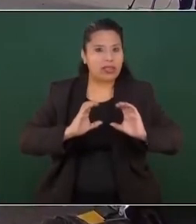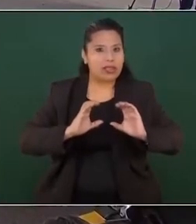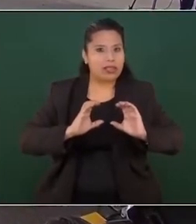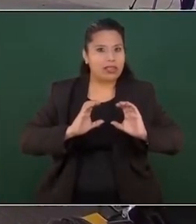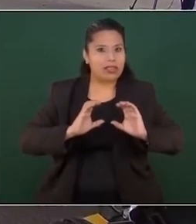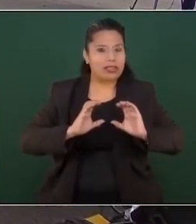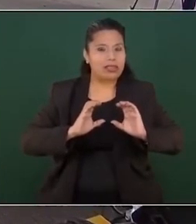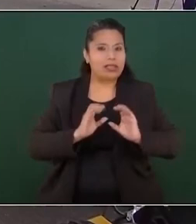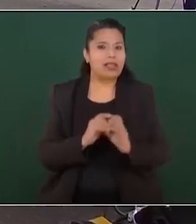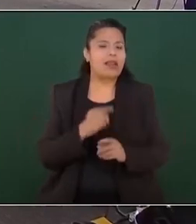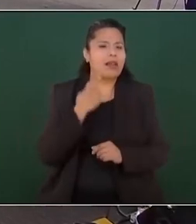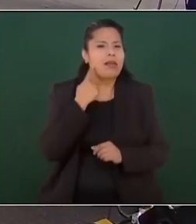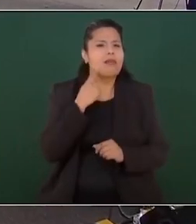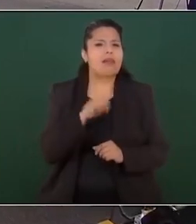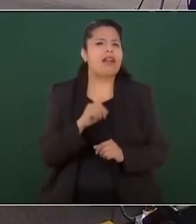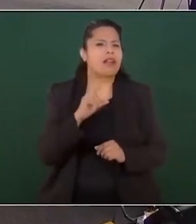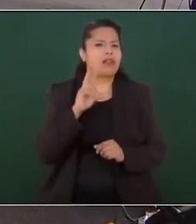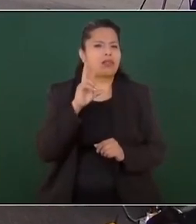se